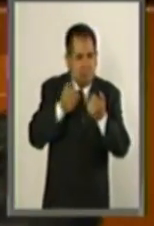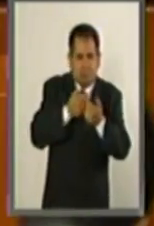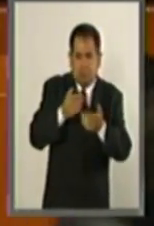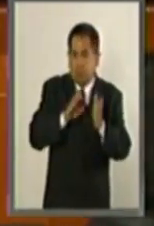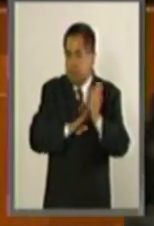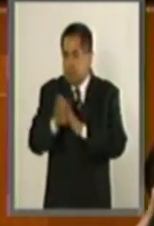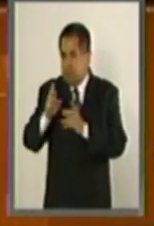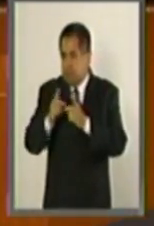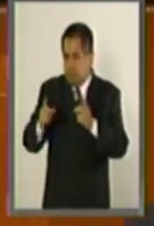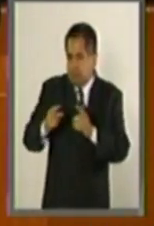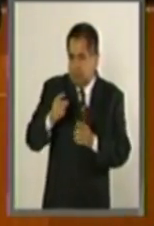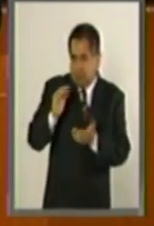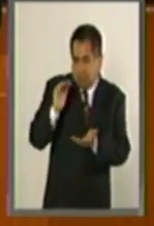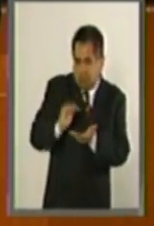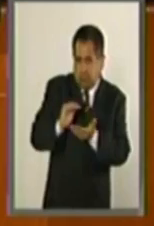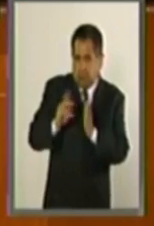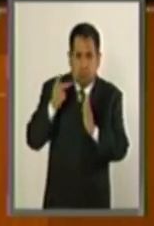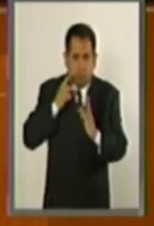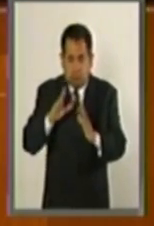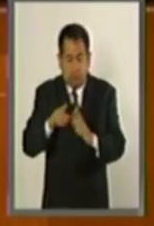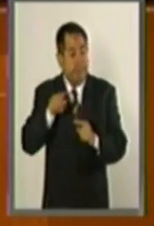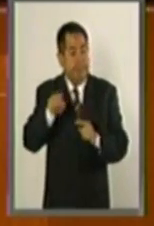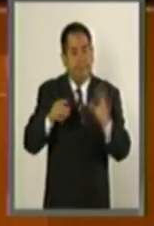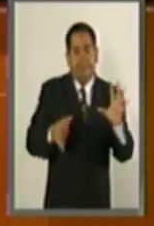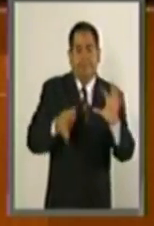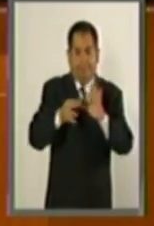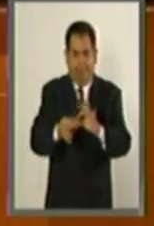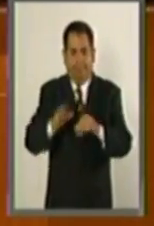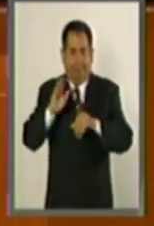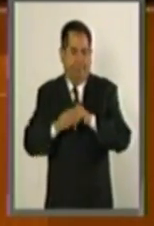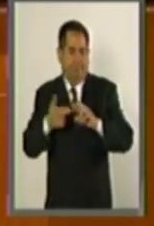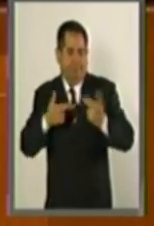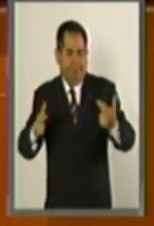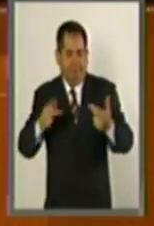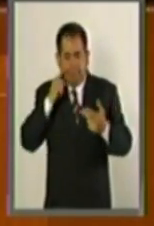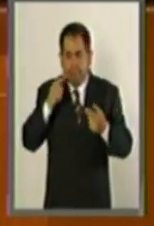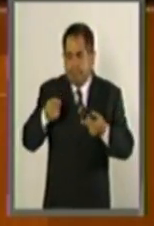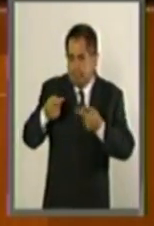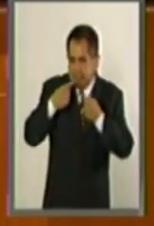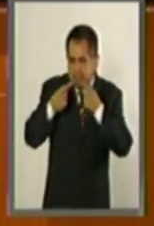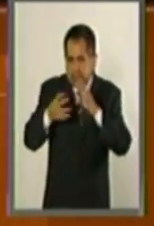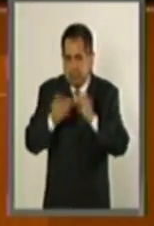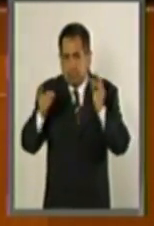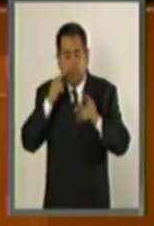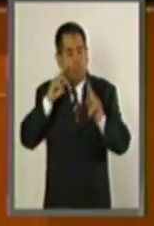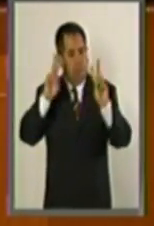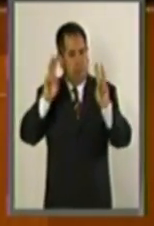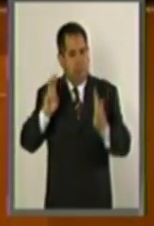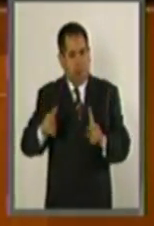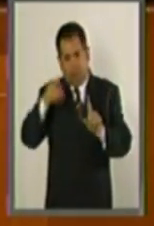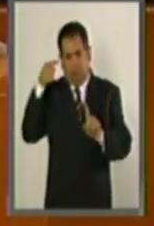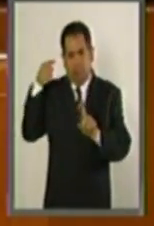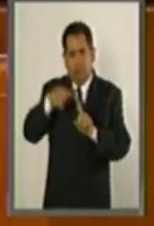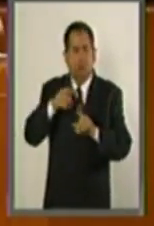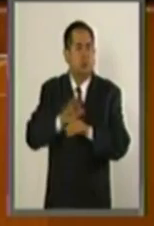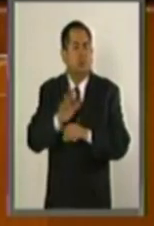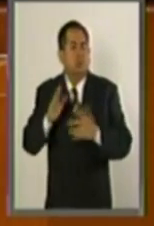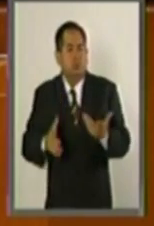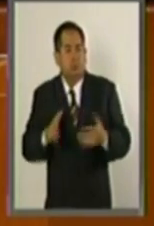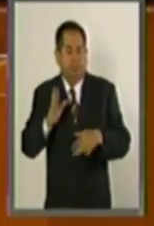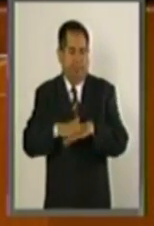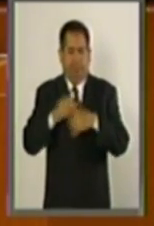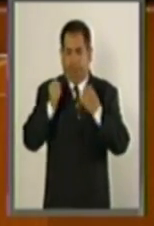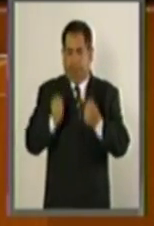económico y político, impere una política exterior no belicistas, donde los temas centrales sean la